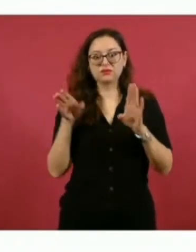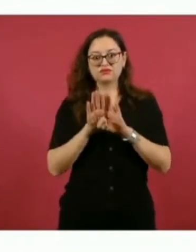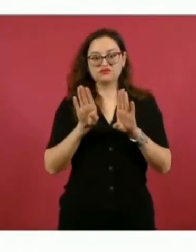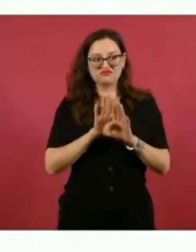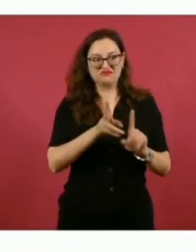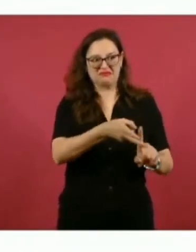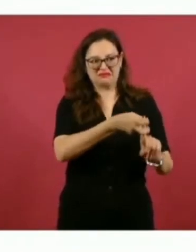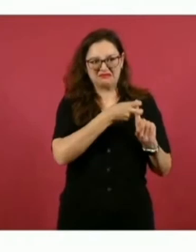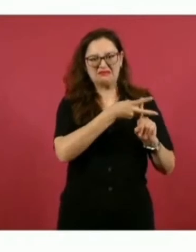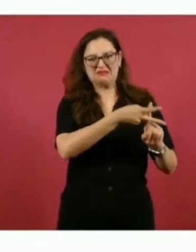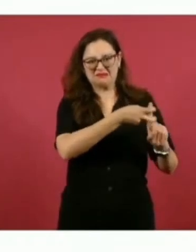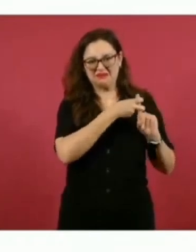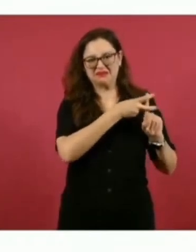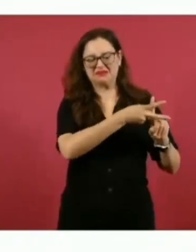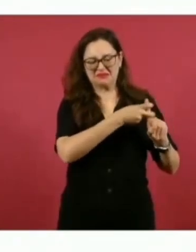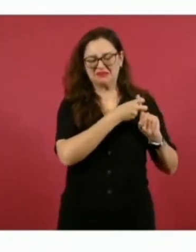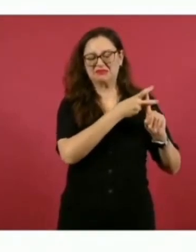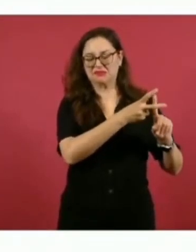No.